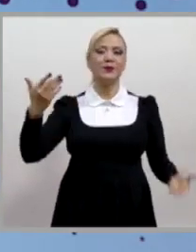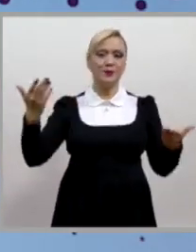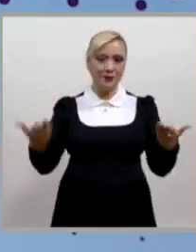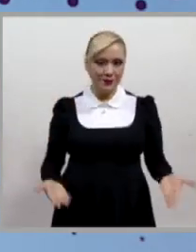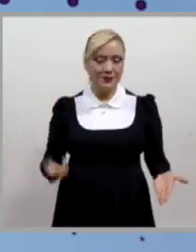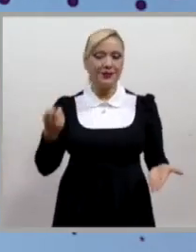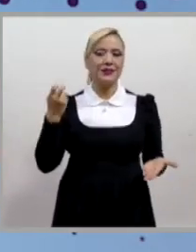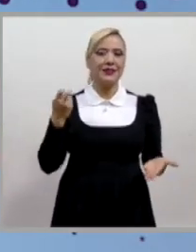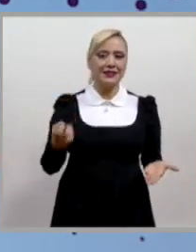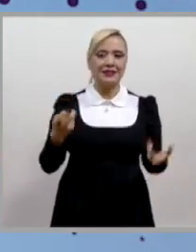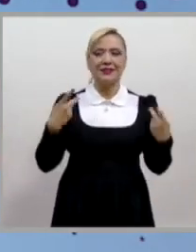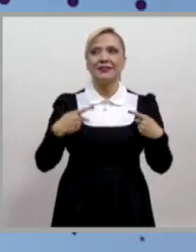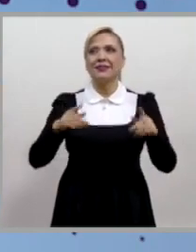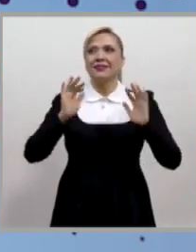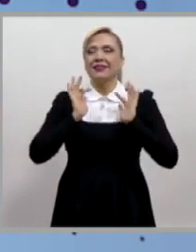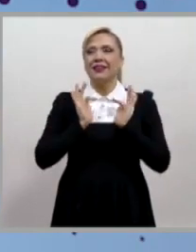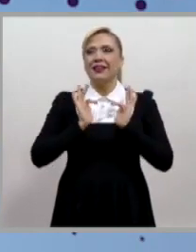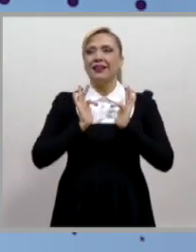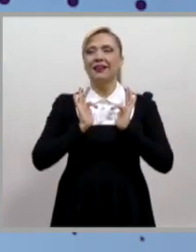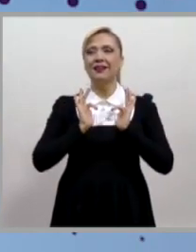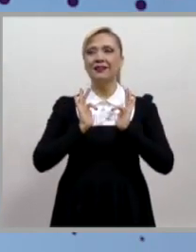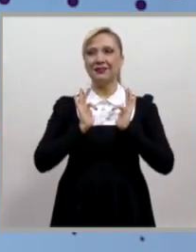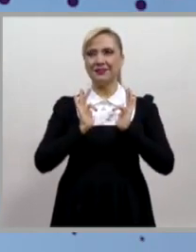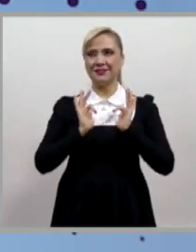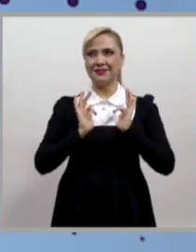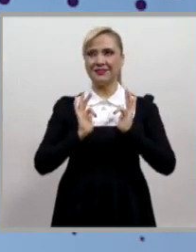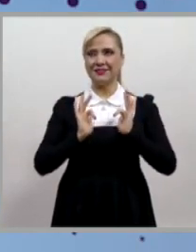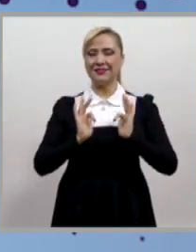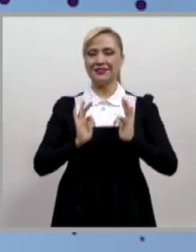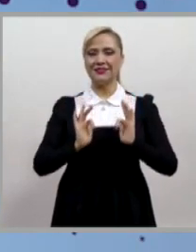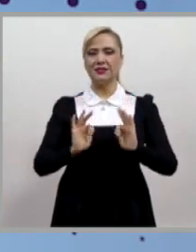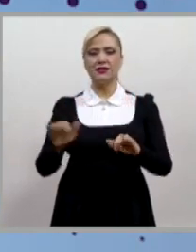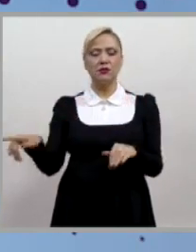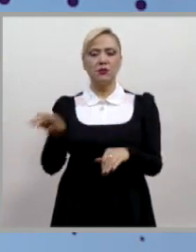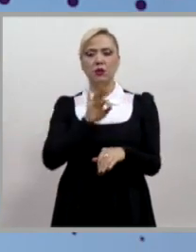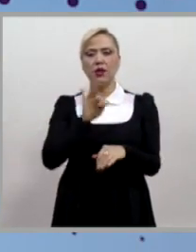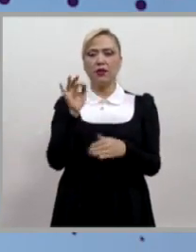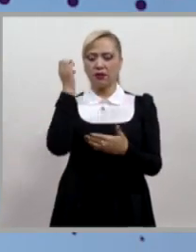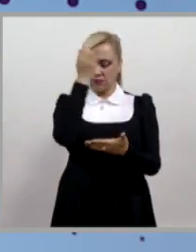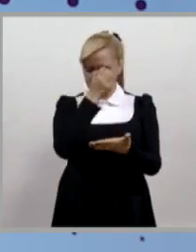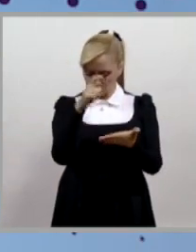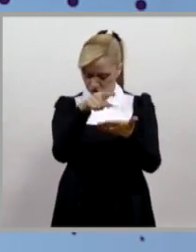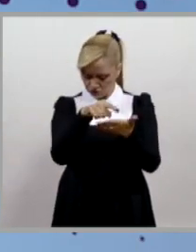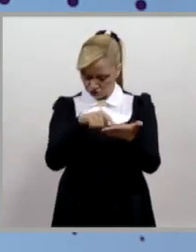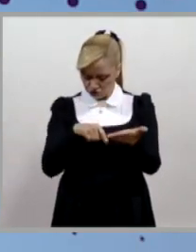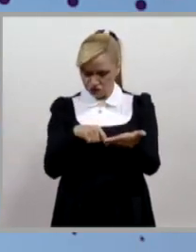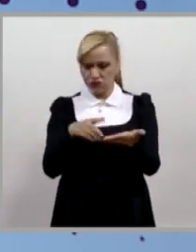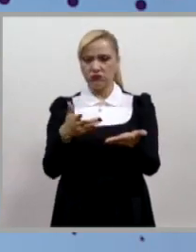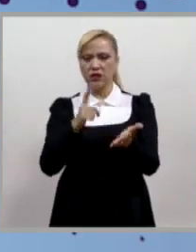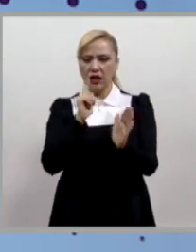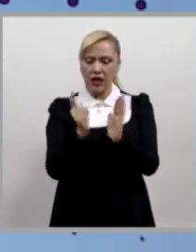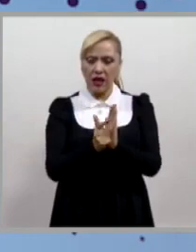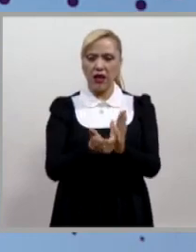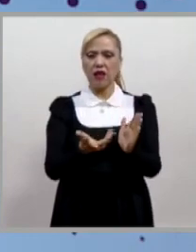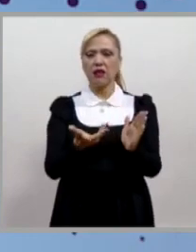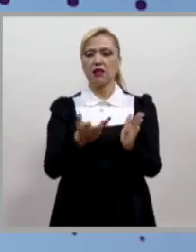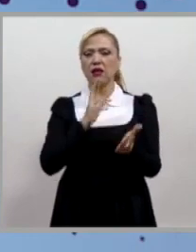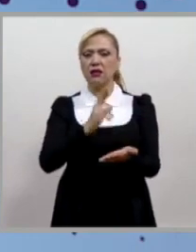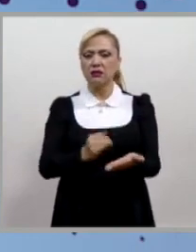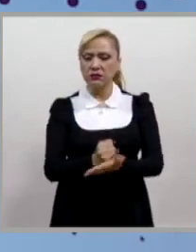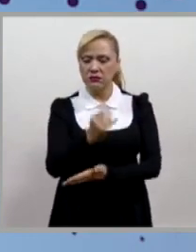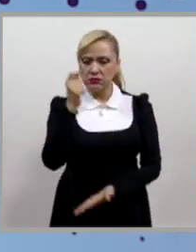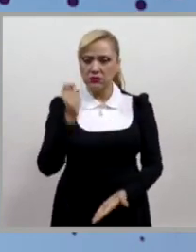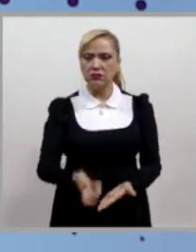una garantía para el justiciable. Es decir, yo tengo la posibilidad de que el justiciable revise una decisión, una acción, un programa, una política, una estrategia. ¿Por